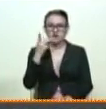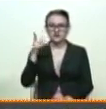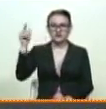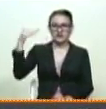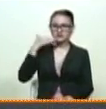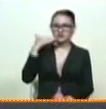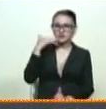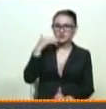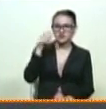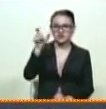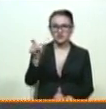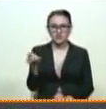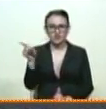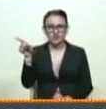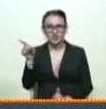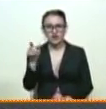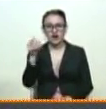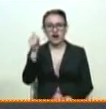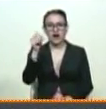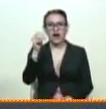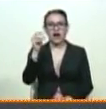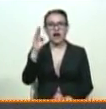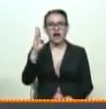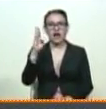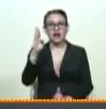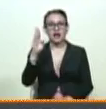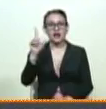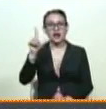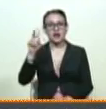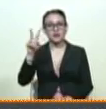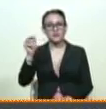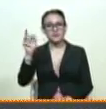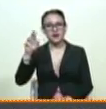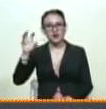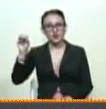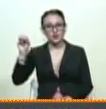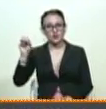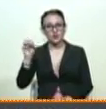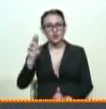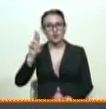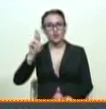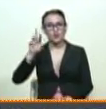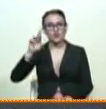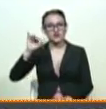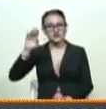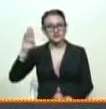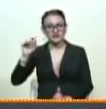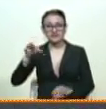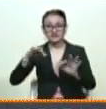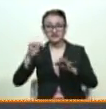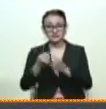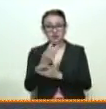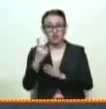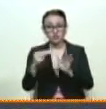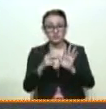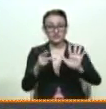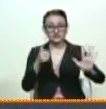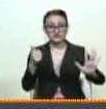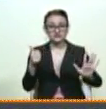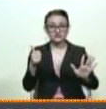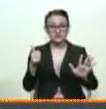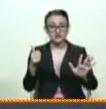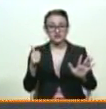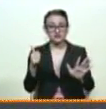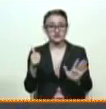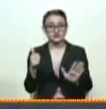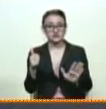norteamericana, llamado Álvaro Uribe Vélez, cuando el 13 de mayo de 2016 asomó la